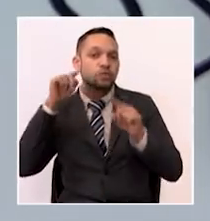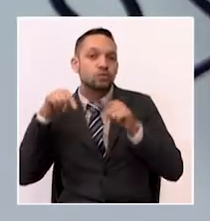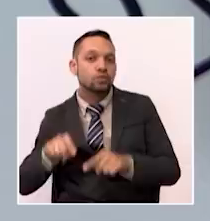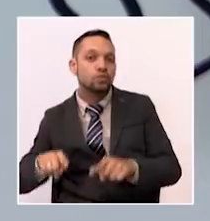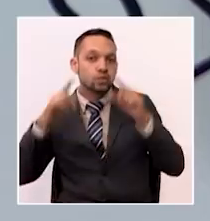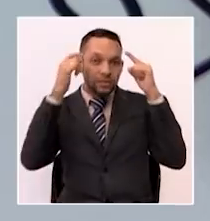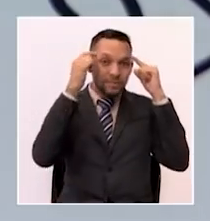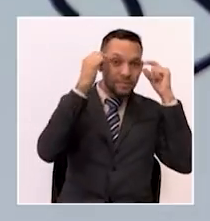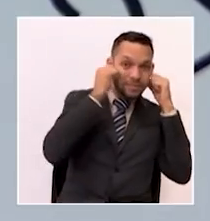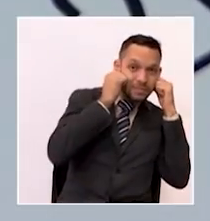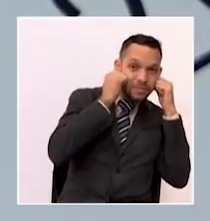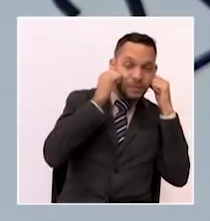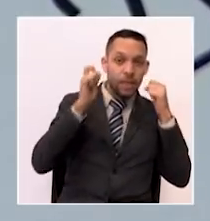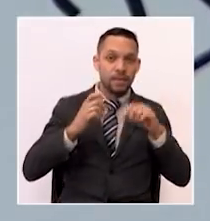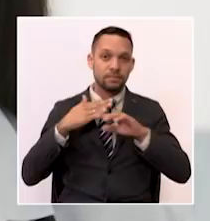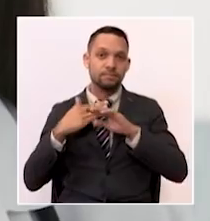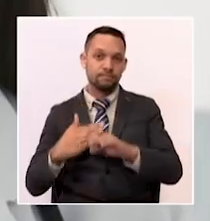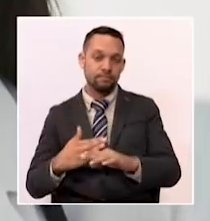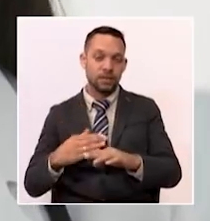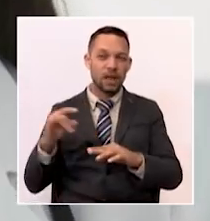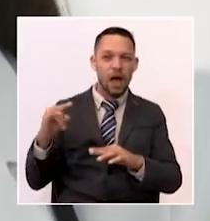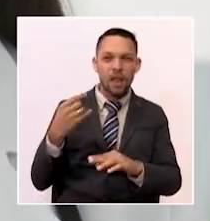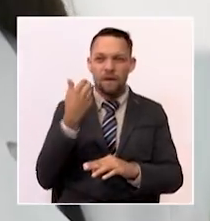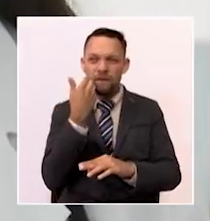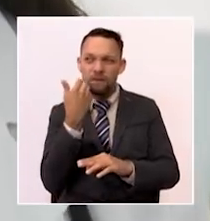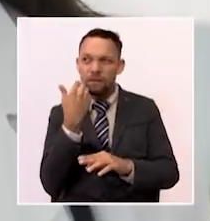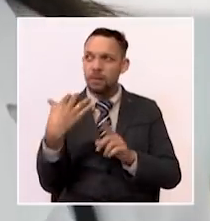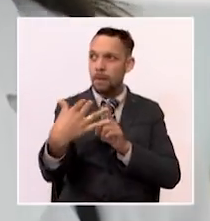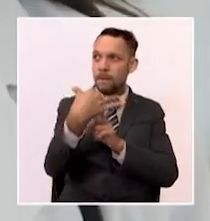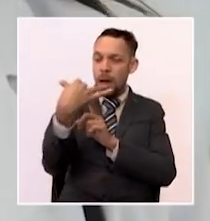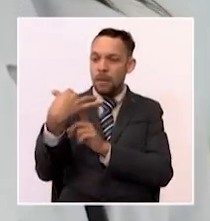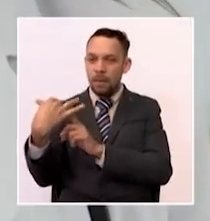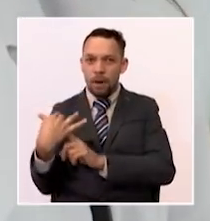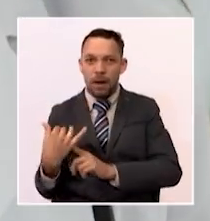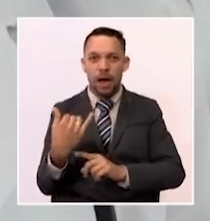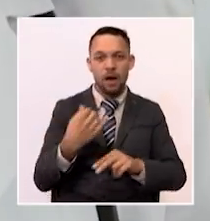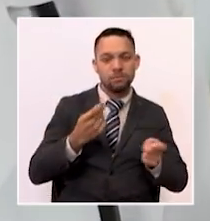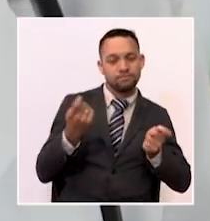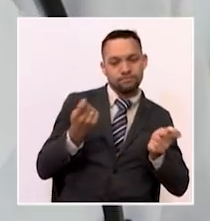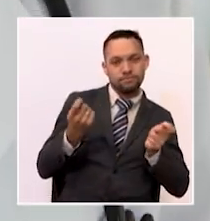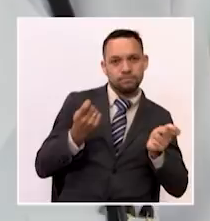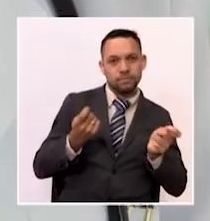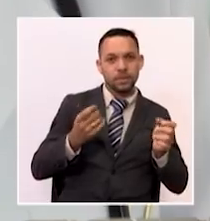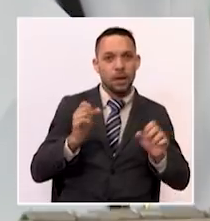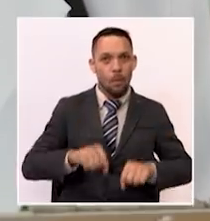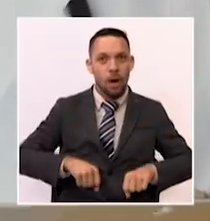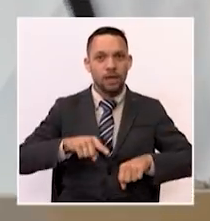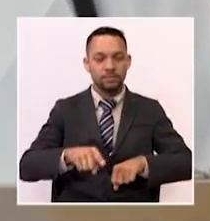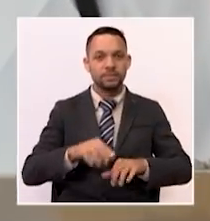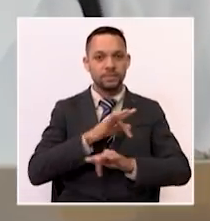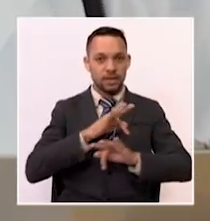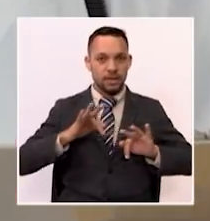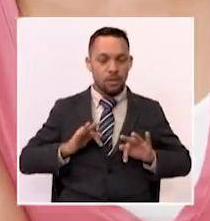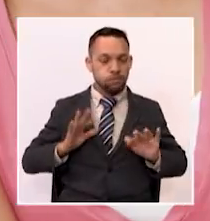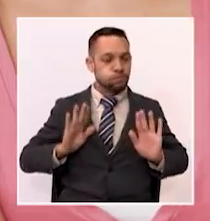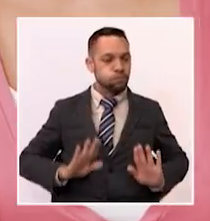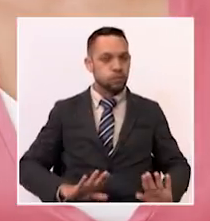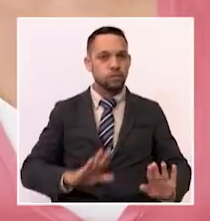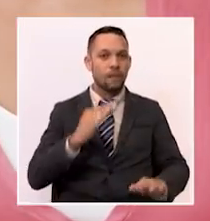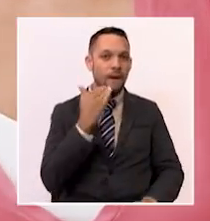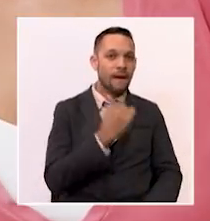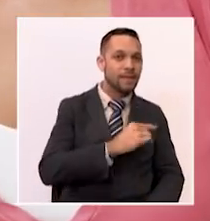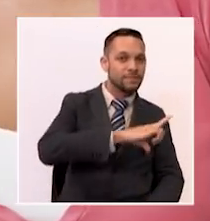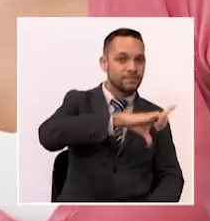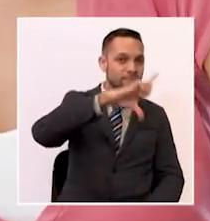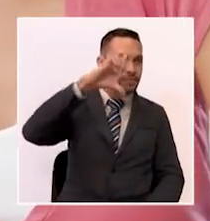las infecciones de transmisión sexual. En muchas situaciones lo más acertado es acudir a un profesional si tienes flujo vaginal y